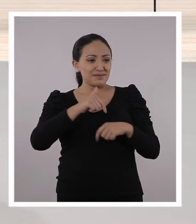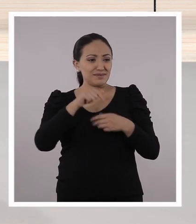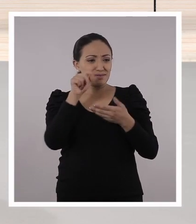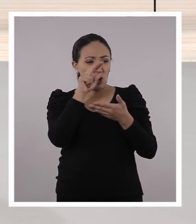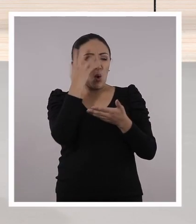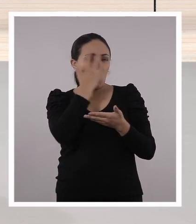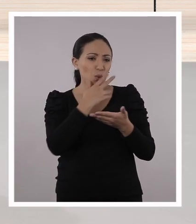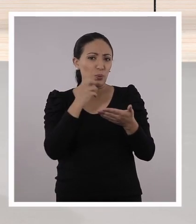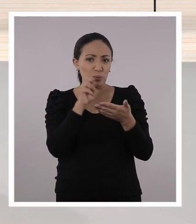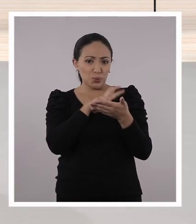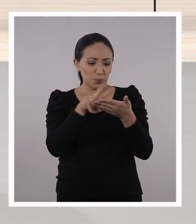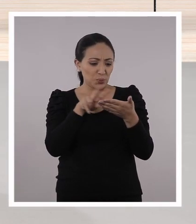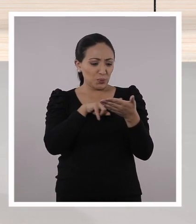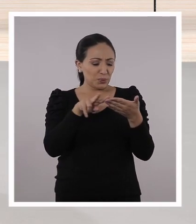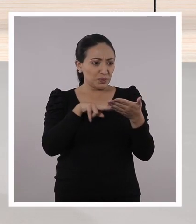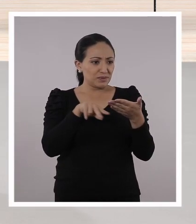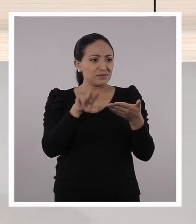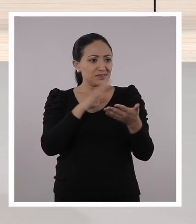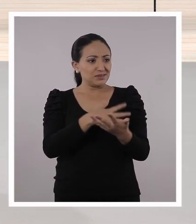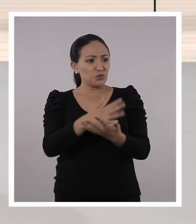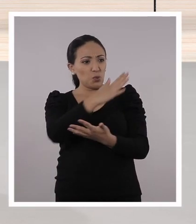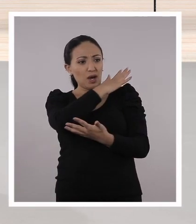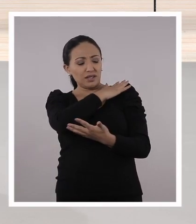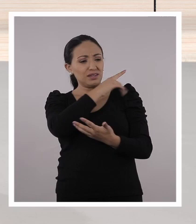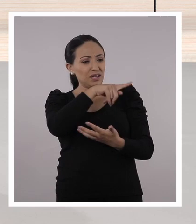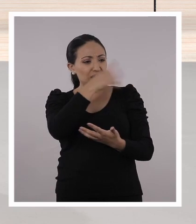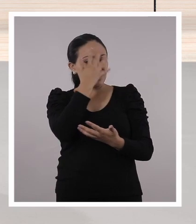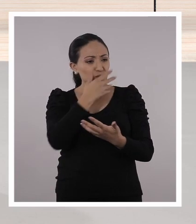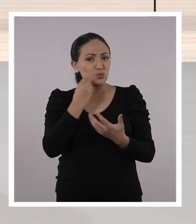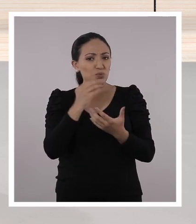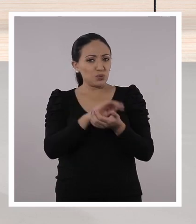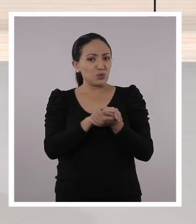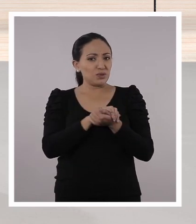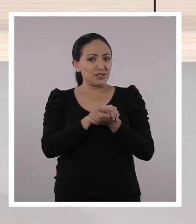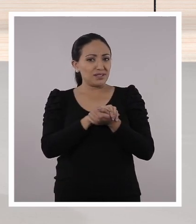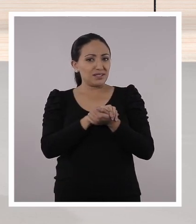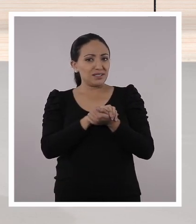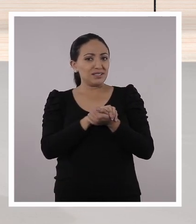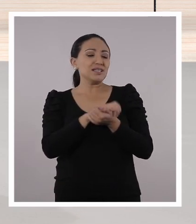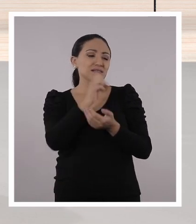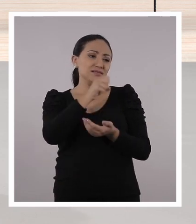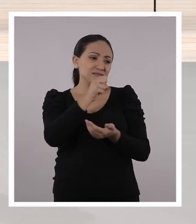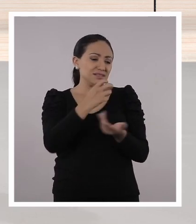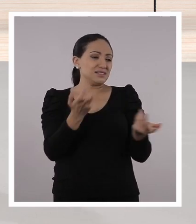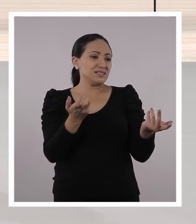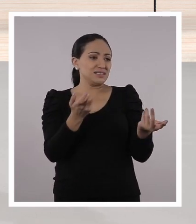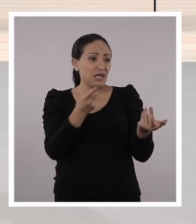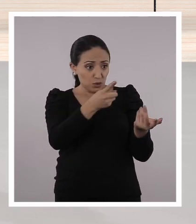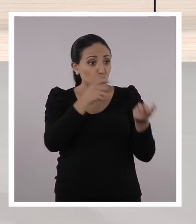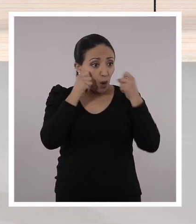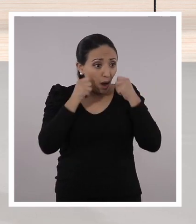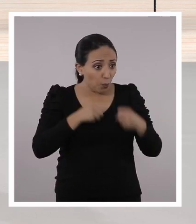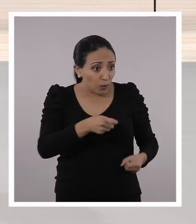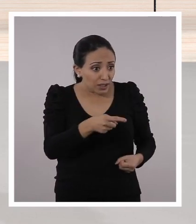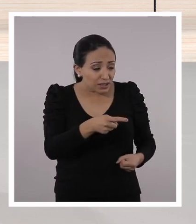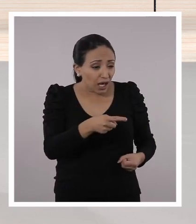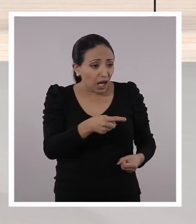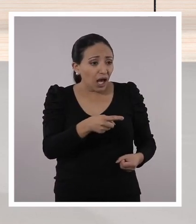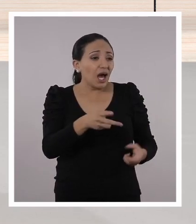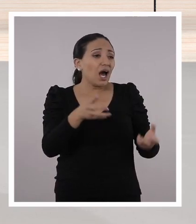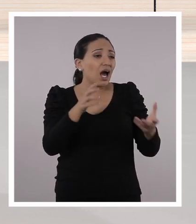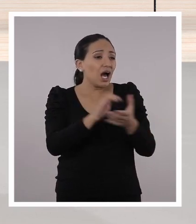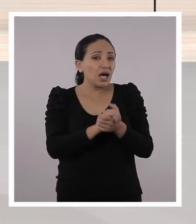Oye, esta está súper linda, Sí, qué y con linda. todo el campo Ajá. detrás. Hace muchos años. Qué Ay, bonita. ¿esa es su